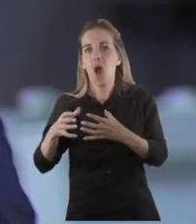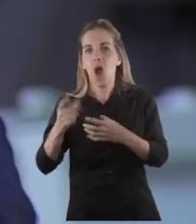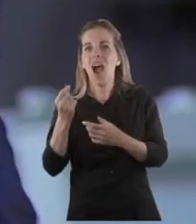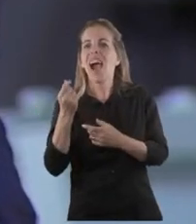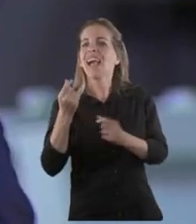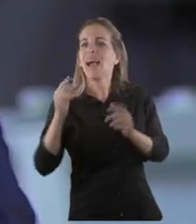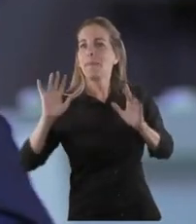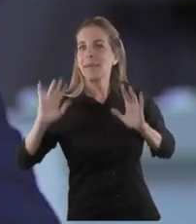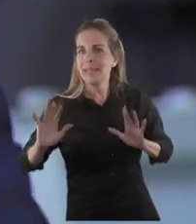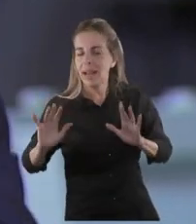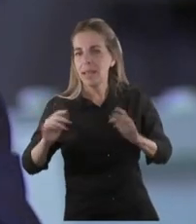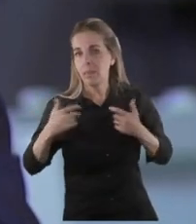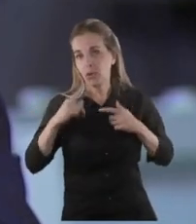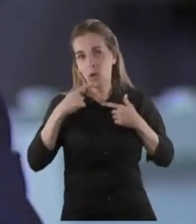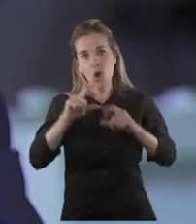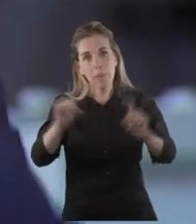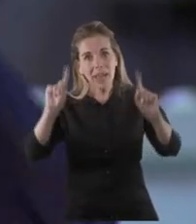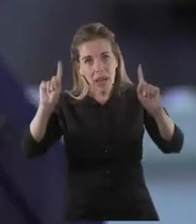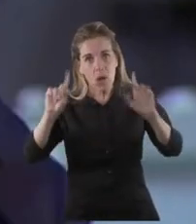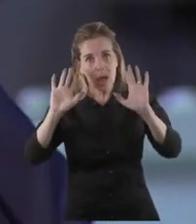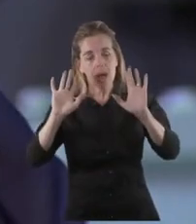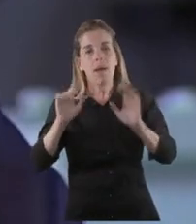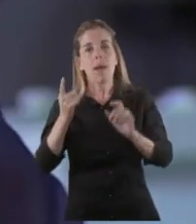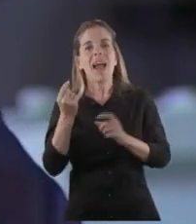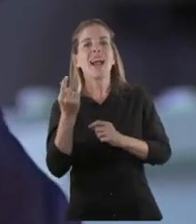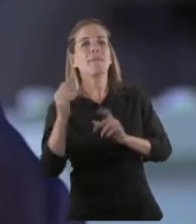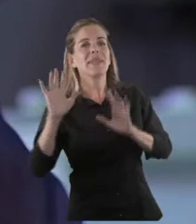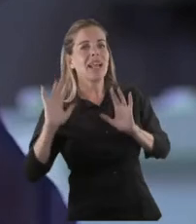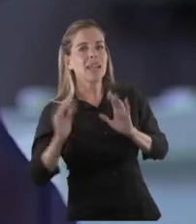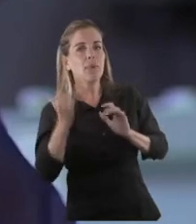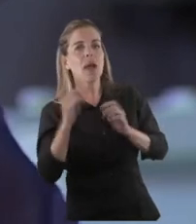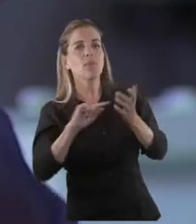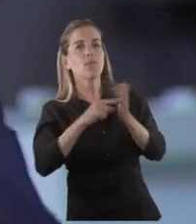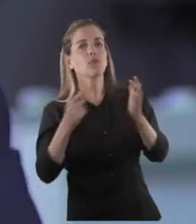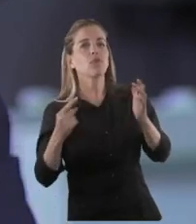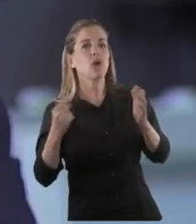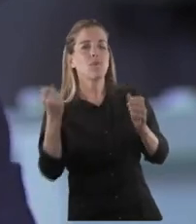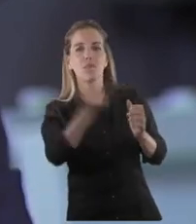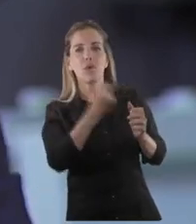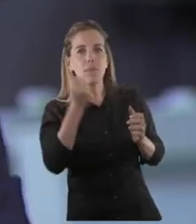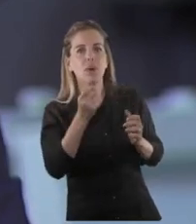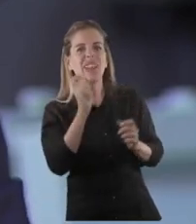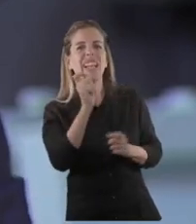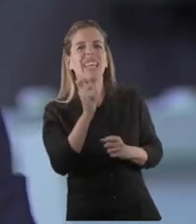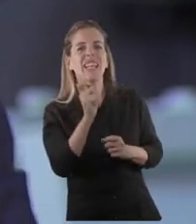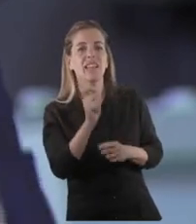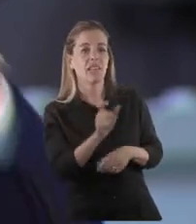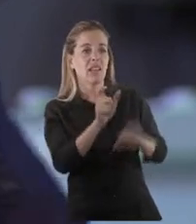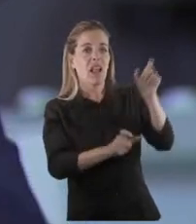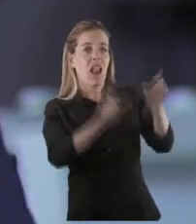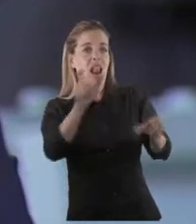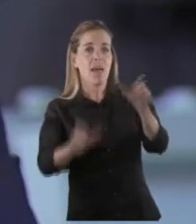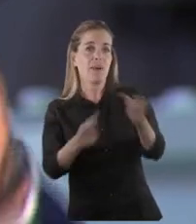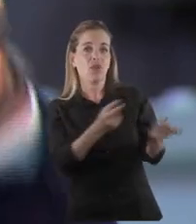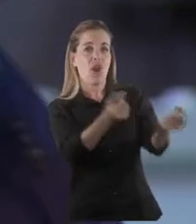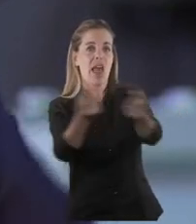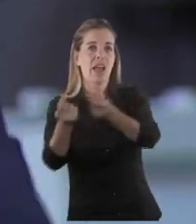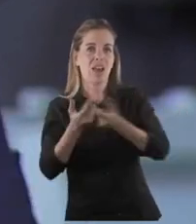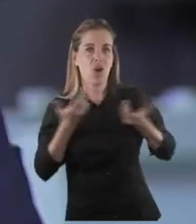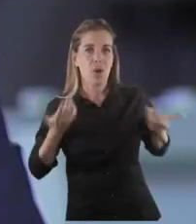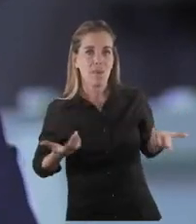el capitalismo del que no reniego, tiene un actor central, que es el consumidor. Y un capitalismo